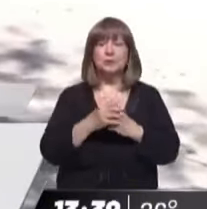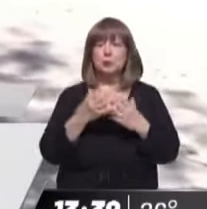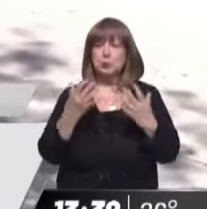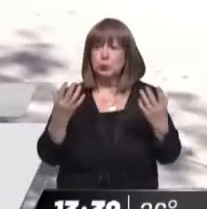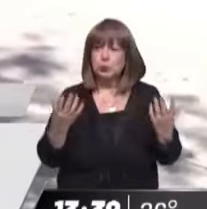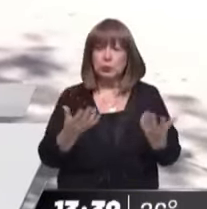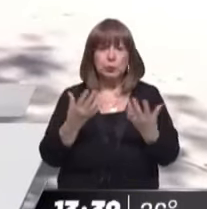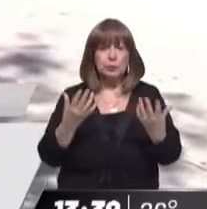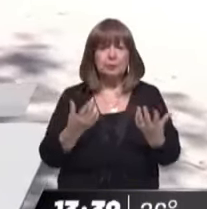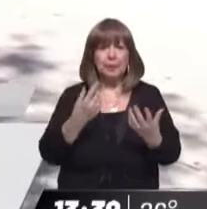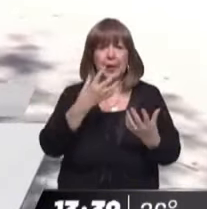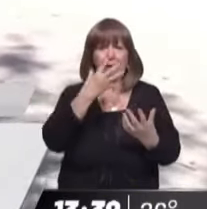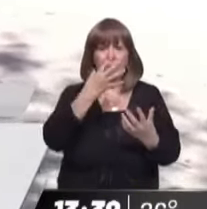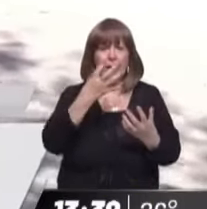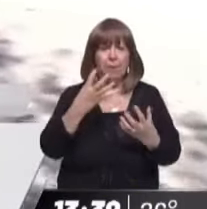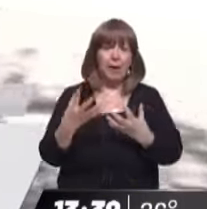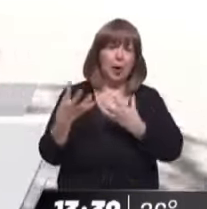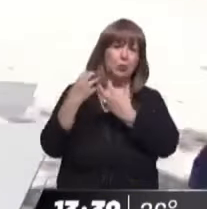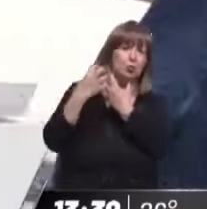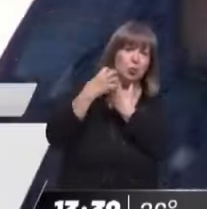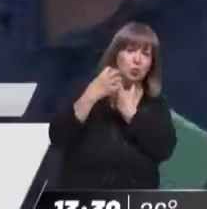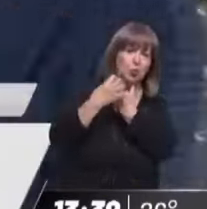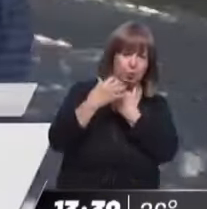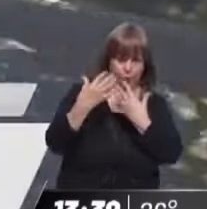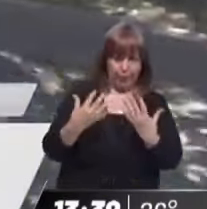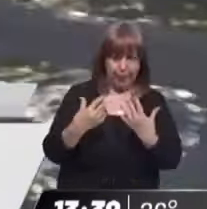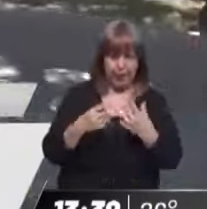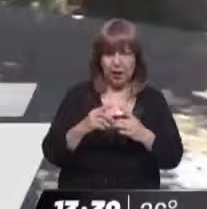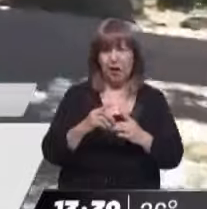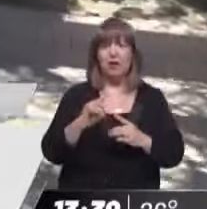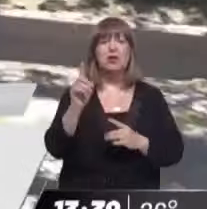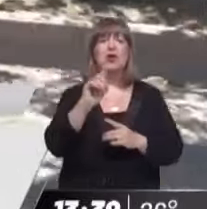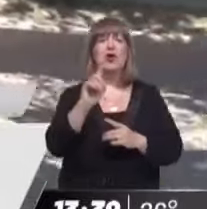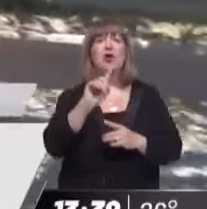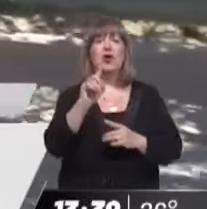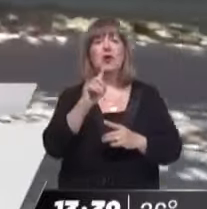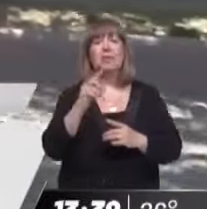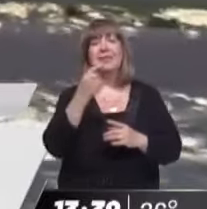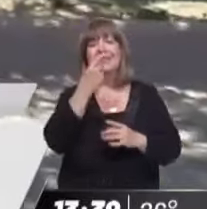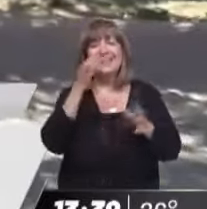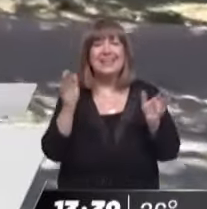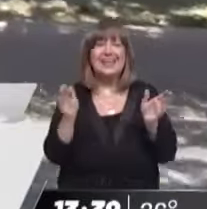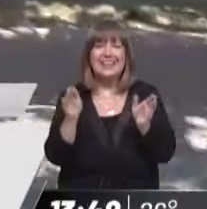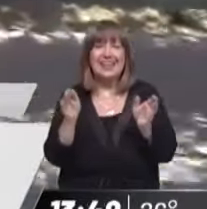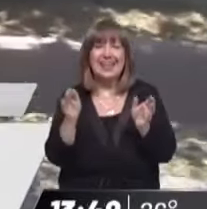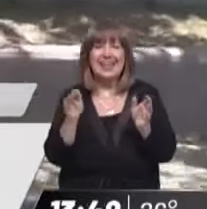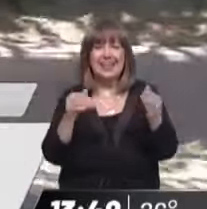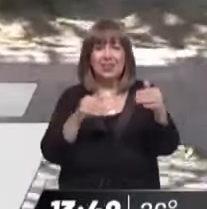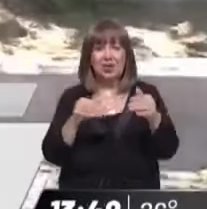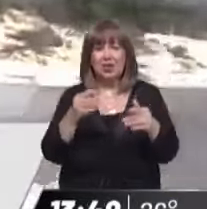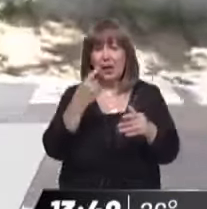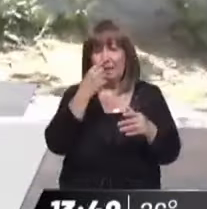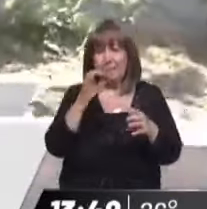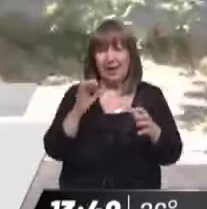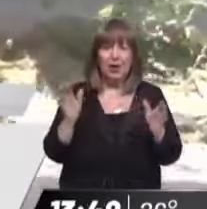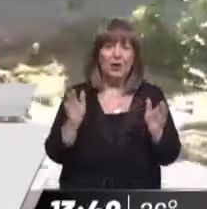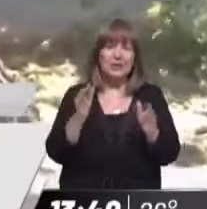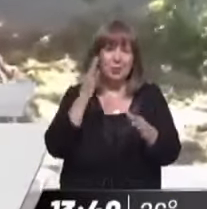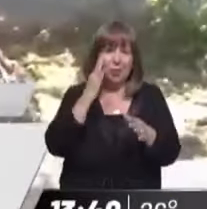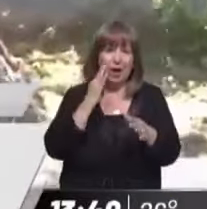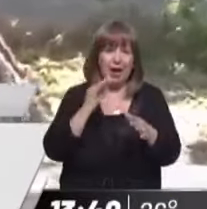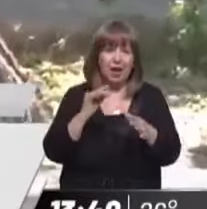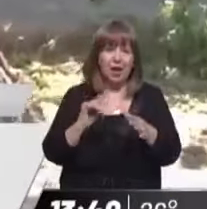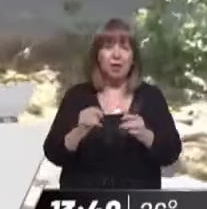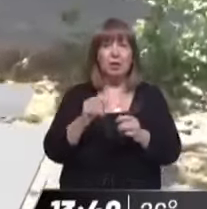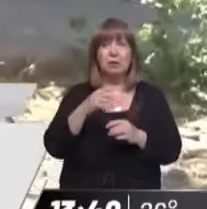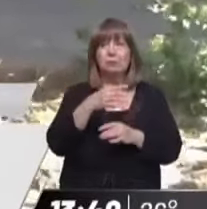sus mismos perros la hayan agredido? ¿Cómo eran sus perros? No, tenía los canichitos y este perrito que son bonitos. Lo que pasa es que ella últimamente